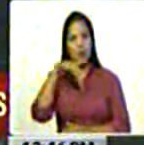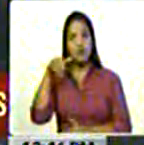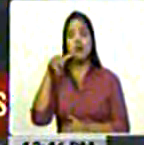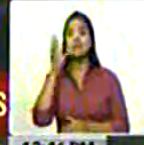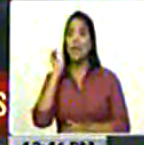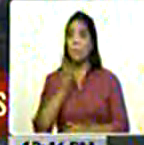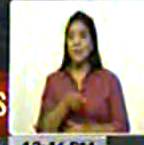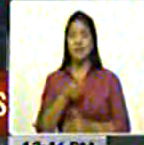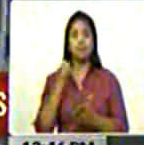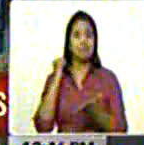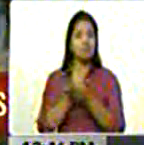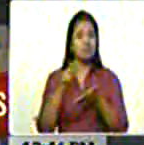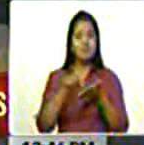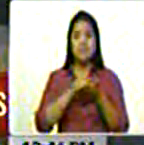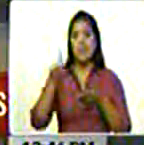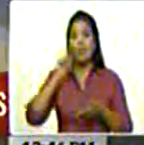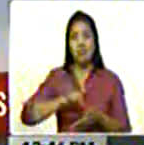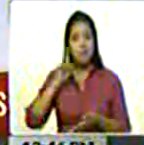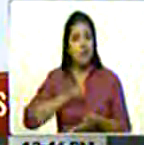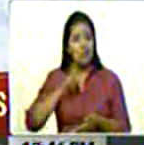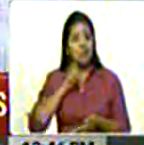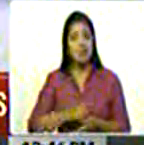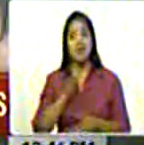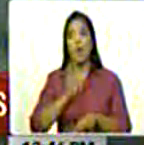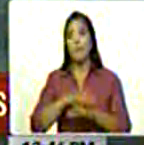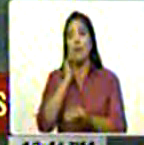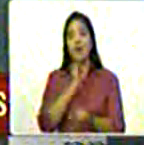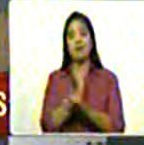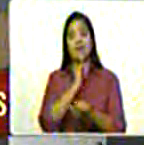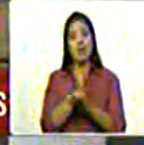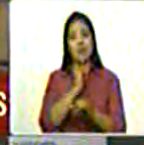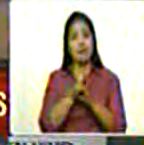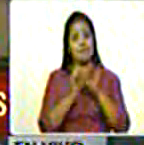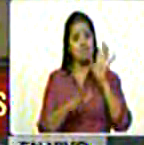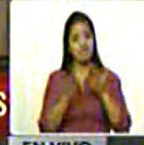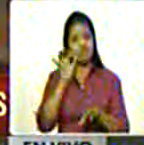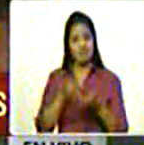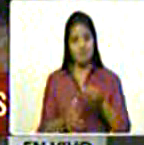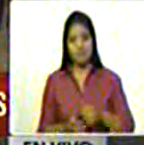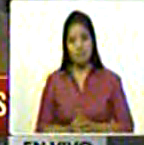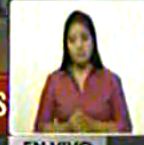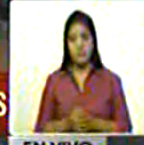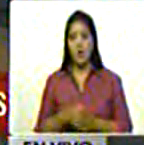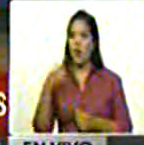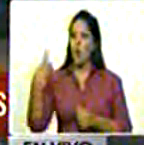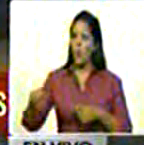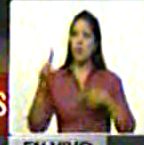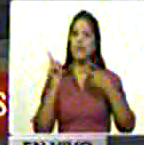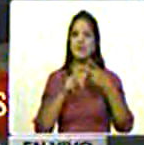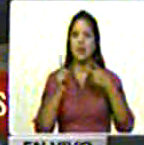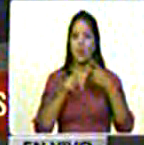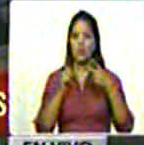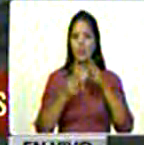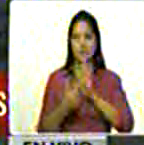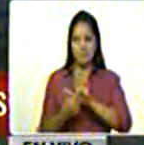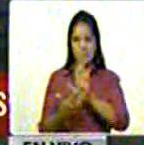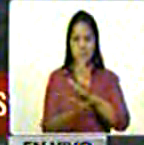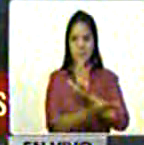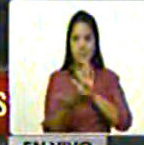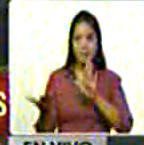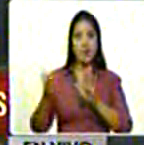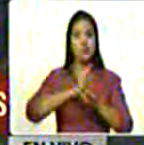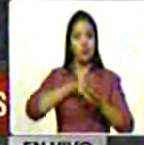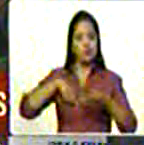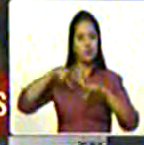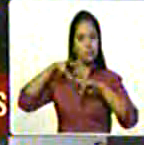estableciendo marcadores falsos a través de las páginas de internet. Hay una, esta segunda lámina también, cuando uno